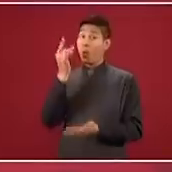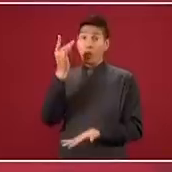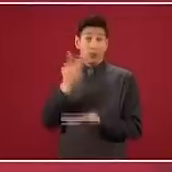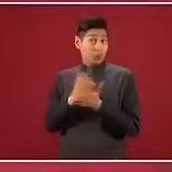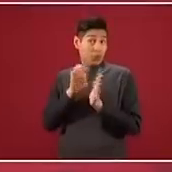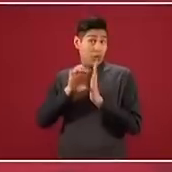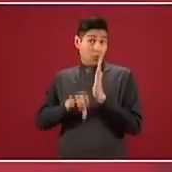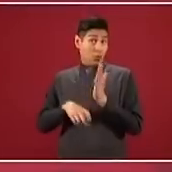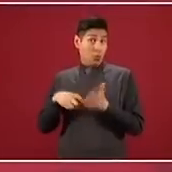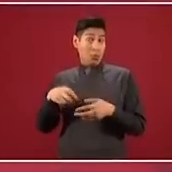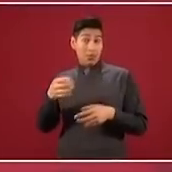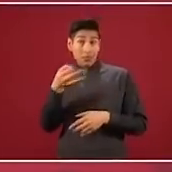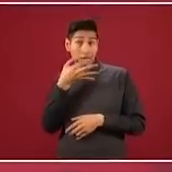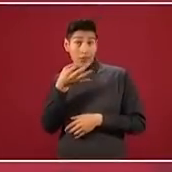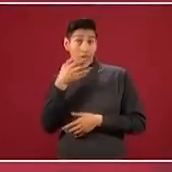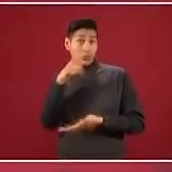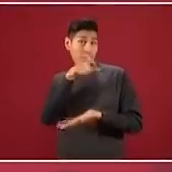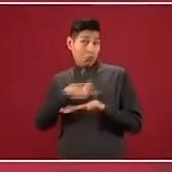medicamentos.